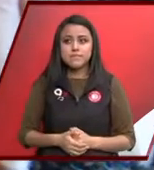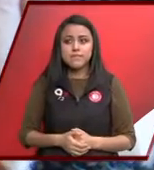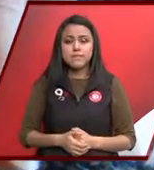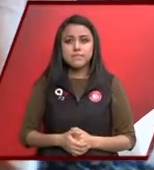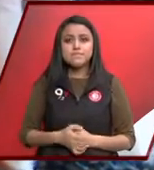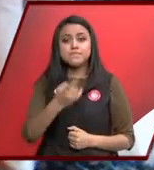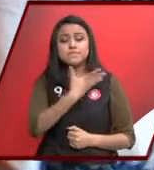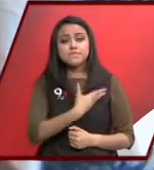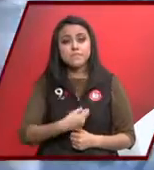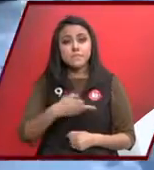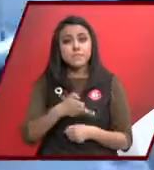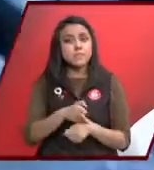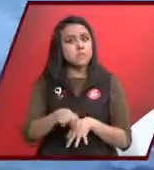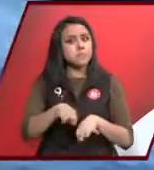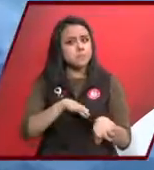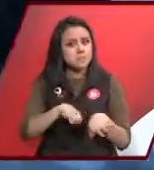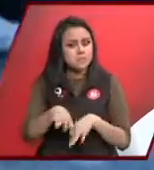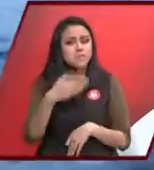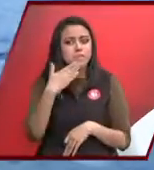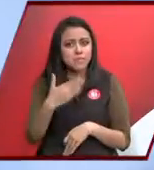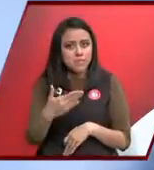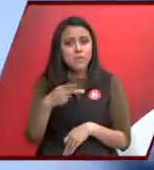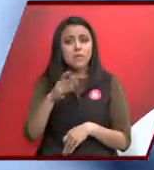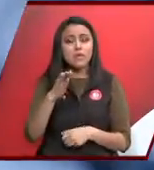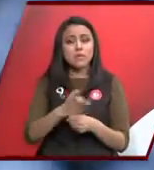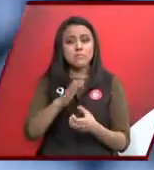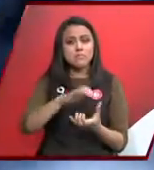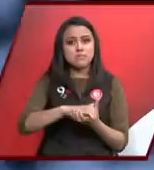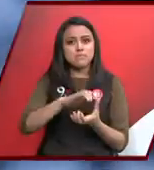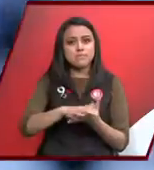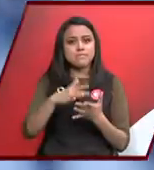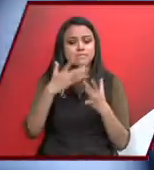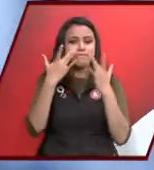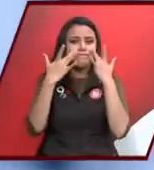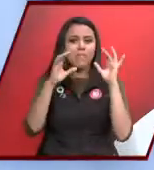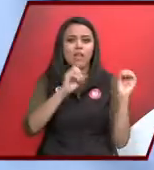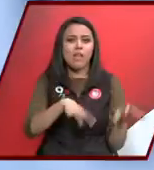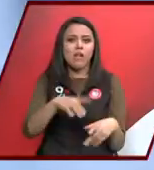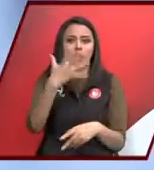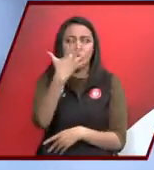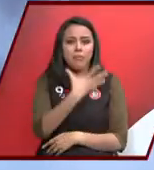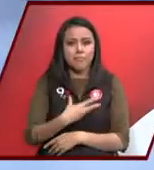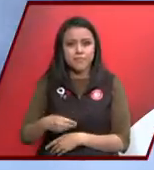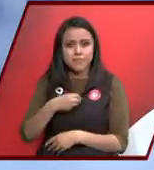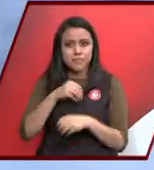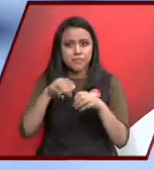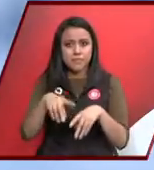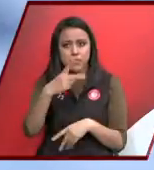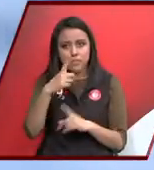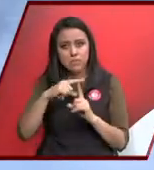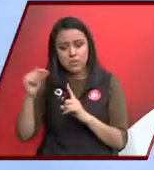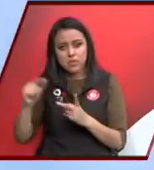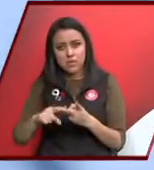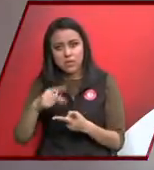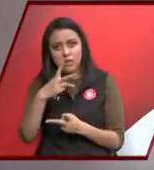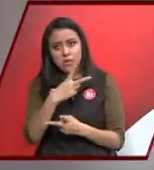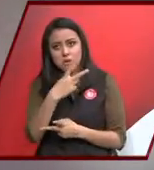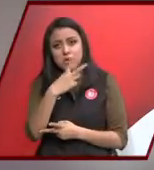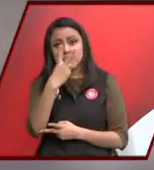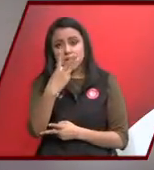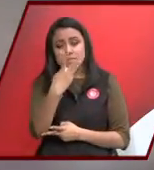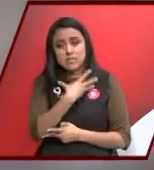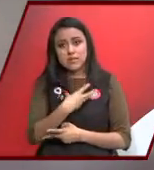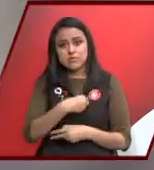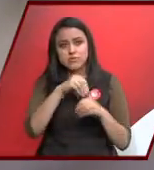Asegura que su hijo es trabajador, pero debido a esto, su esposa lo abandona. Con 5 hijos, ella se lleva 2 y deja en desamparo a